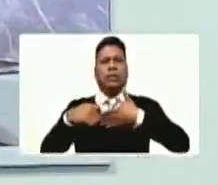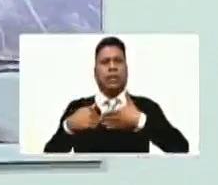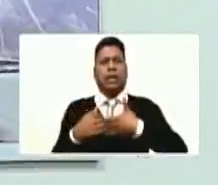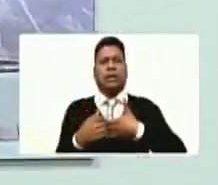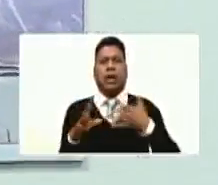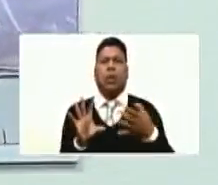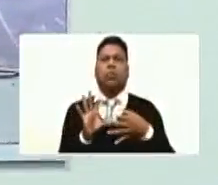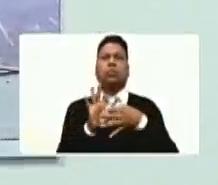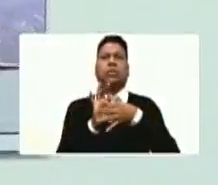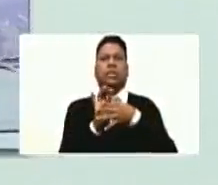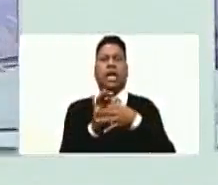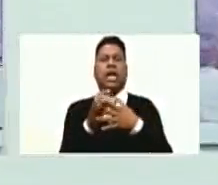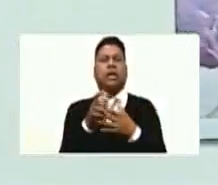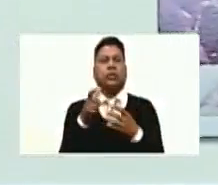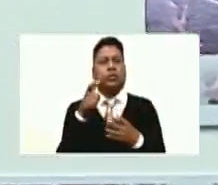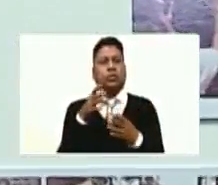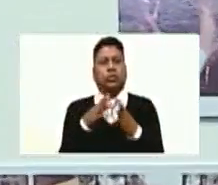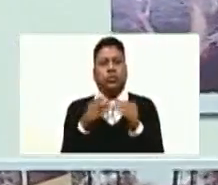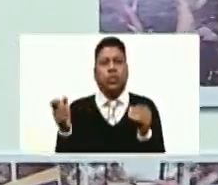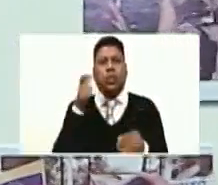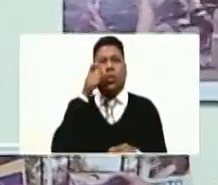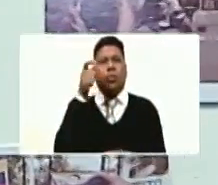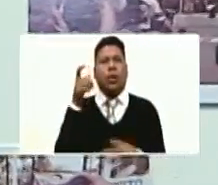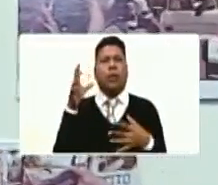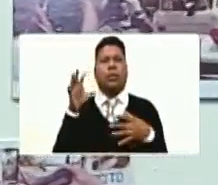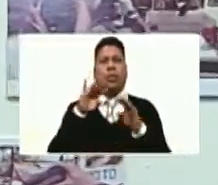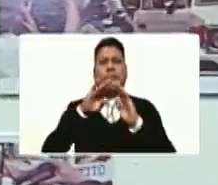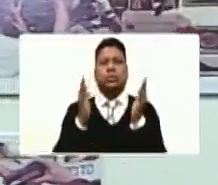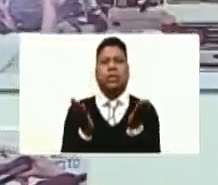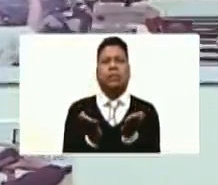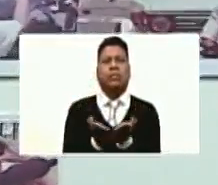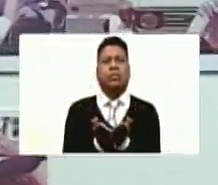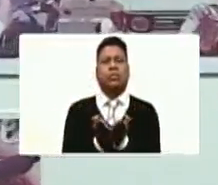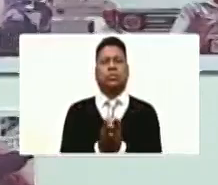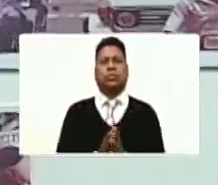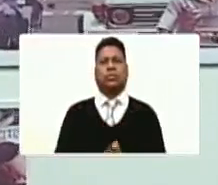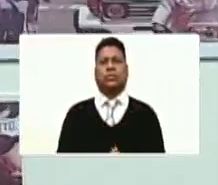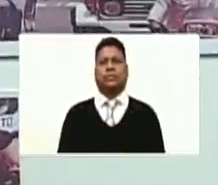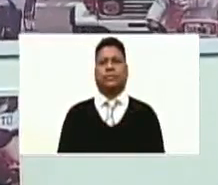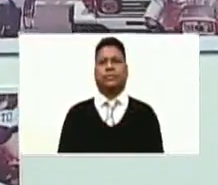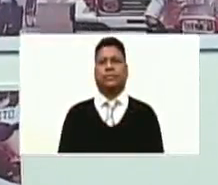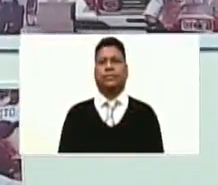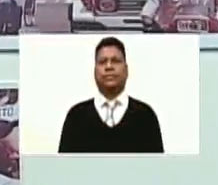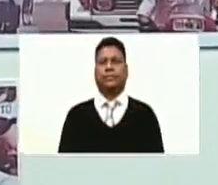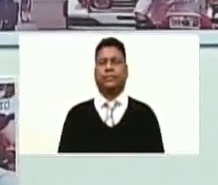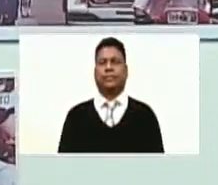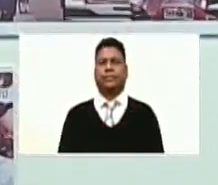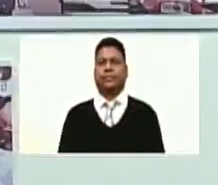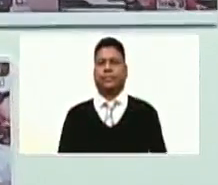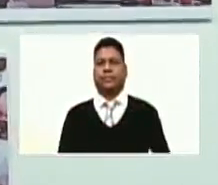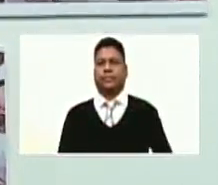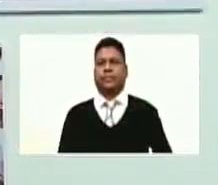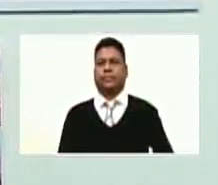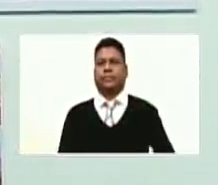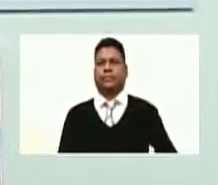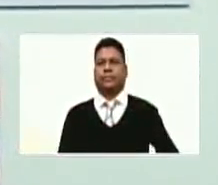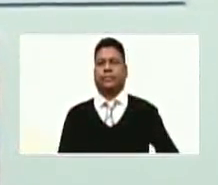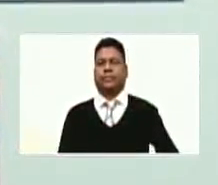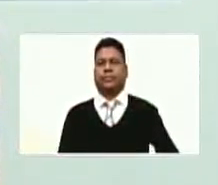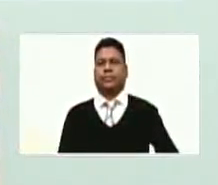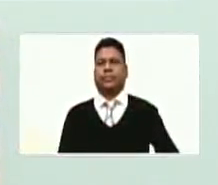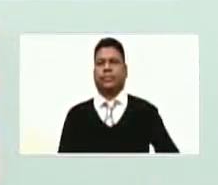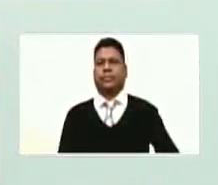pueblos pobres del mundo. Un gran legado de compromiso, un gran legado de trabajo. La actualidad que vive